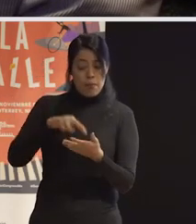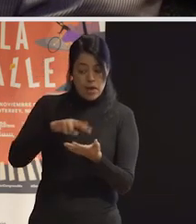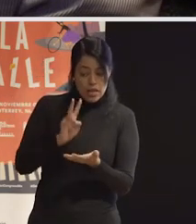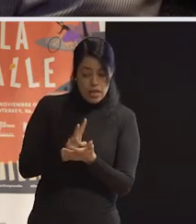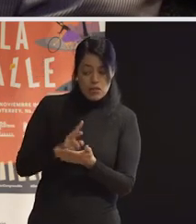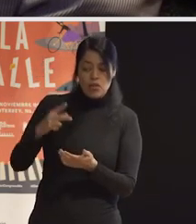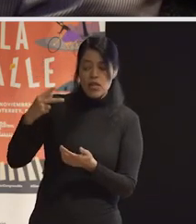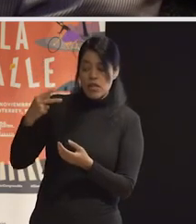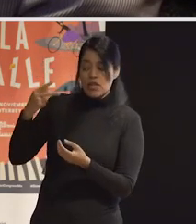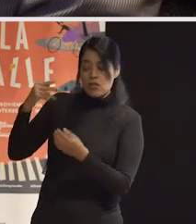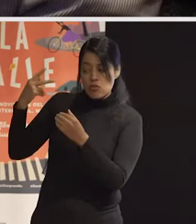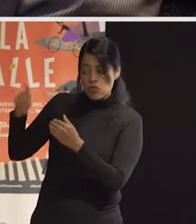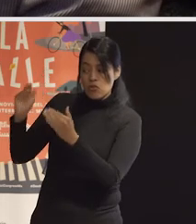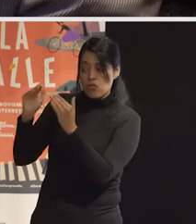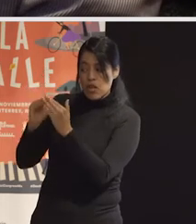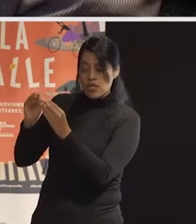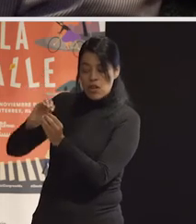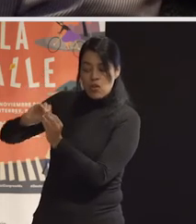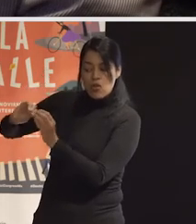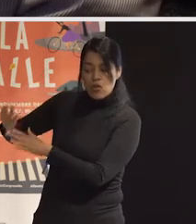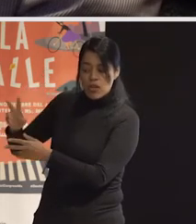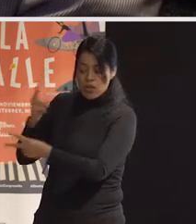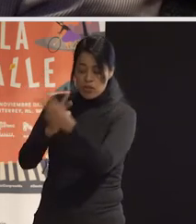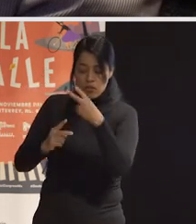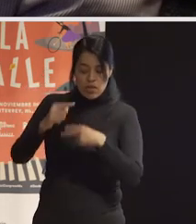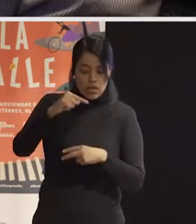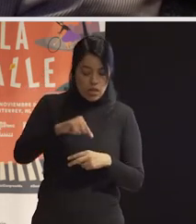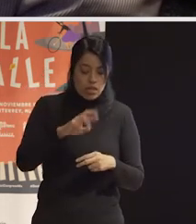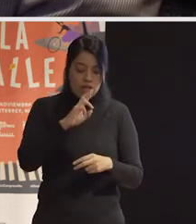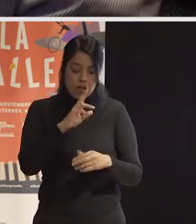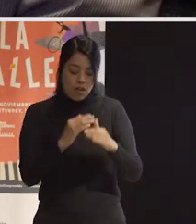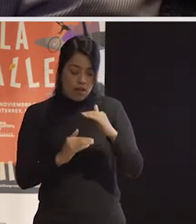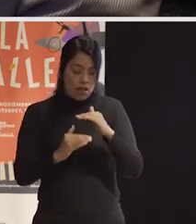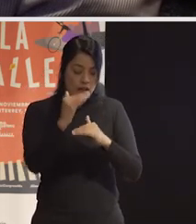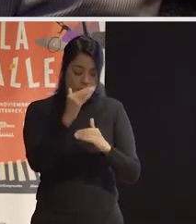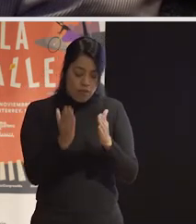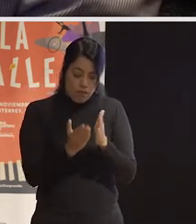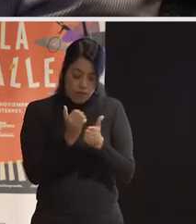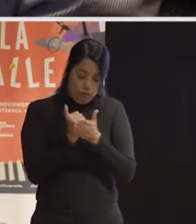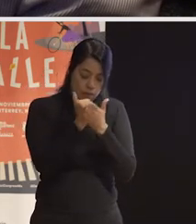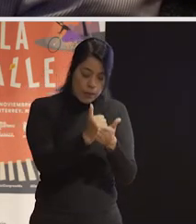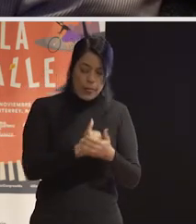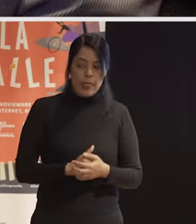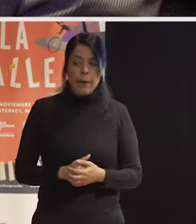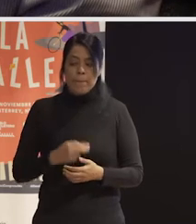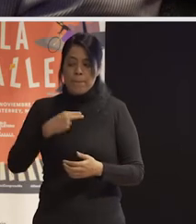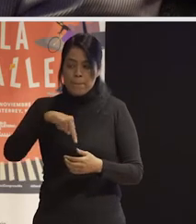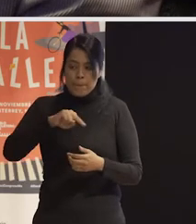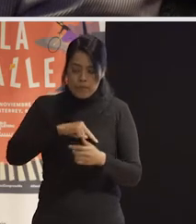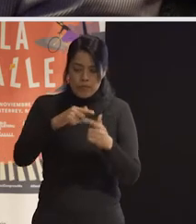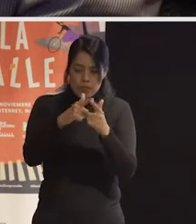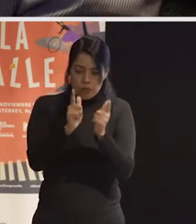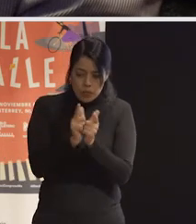y que vienen a mejorar porque las circunstancias no fueron favorables entonces estamos recibiendo un grupo